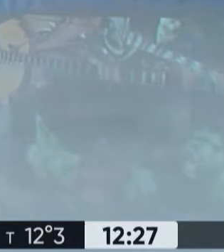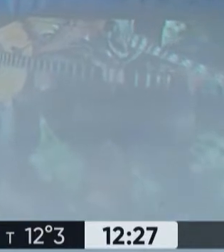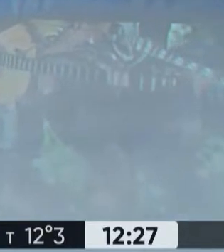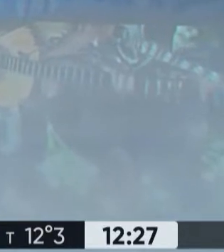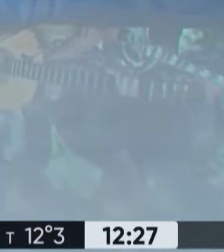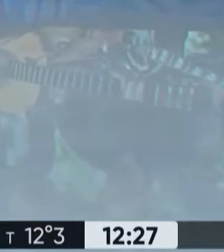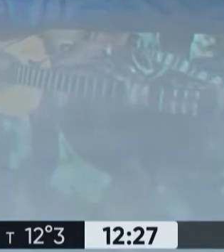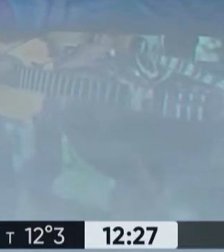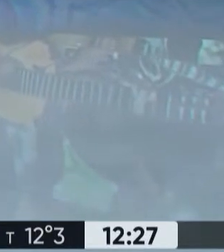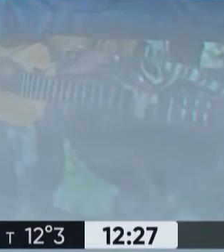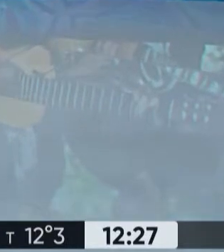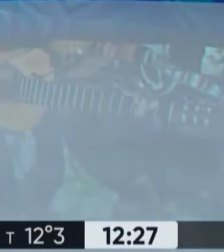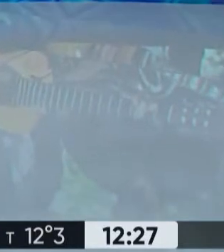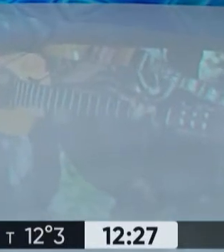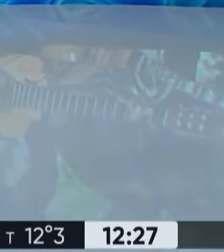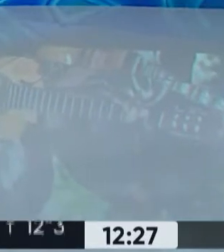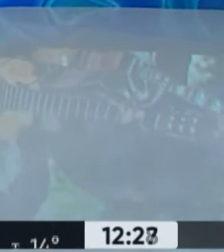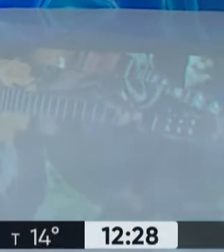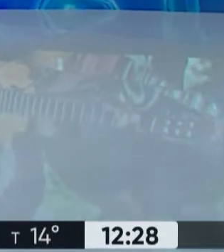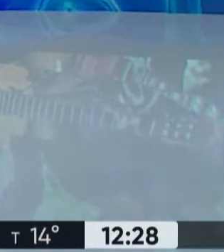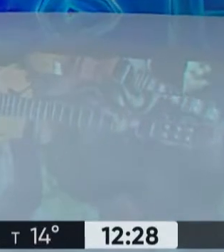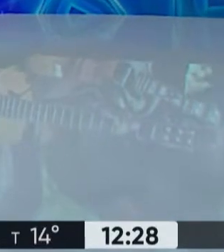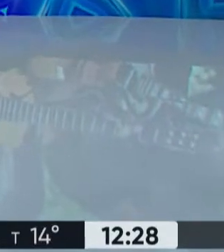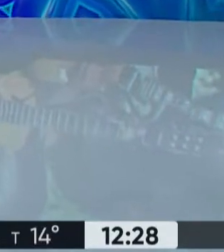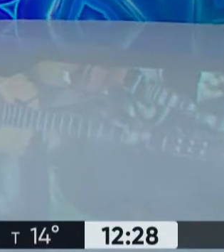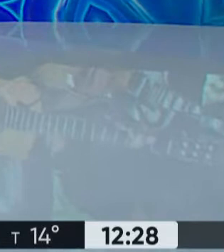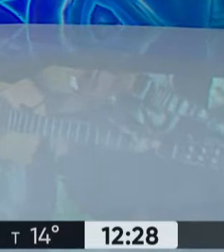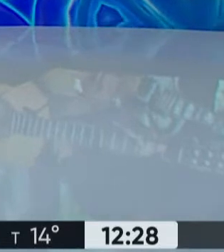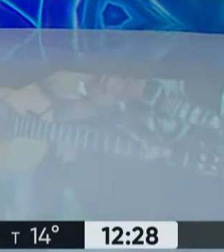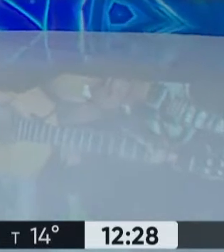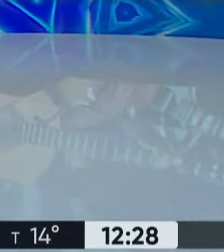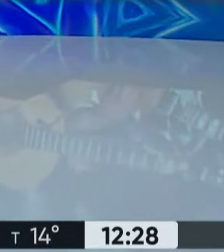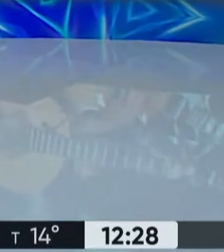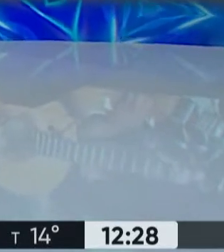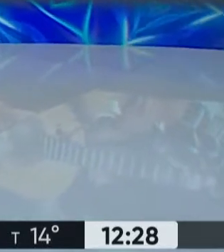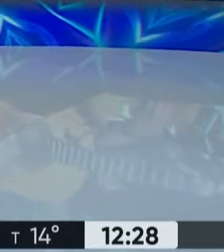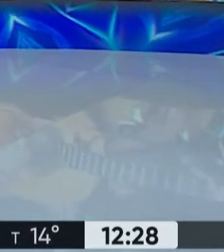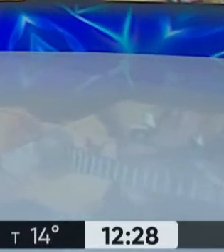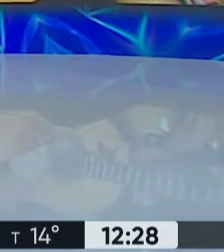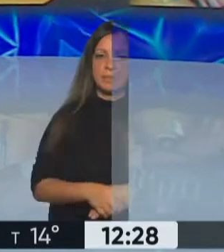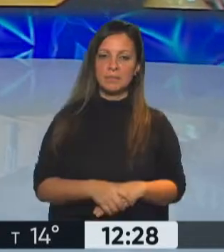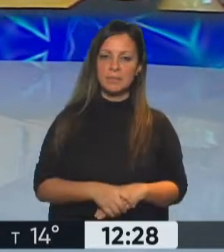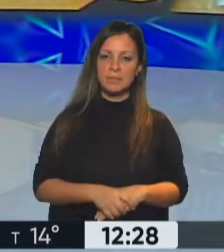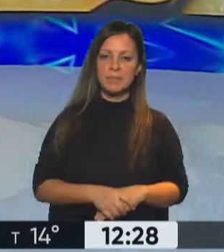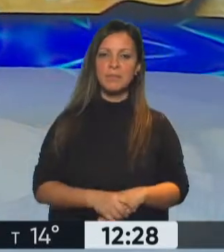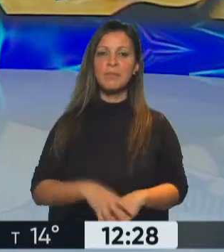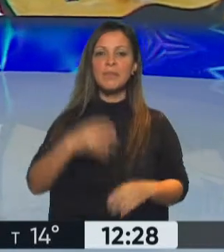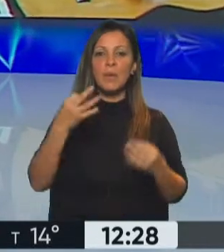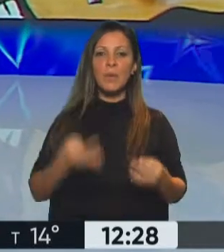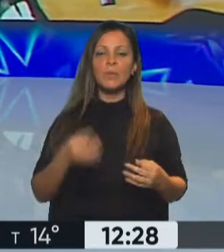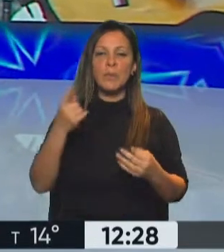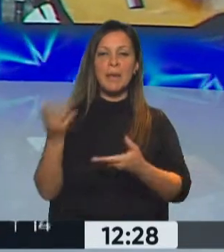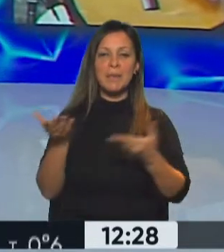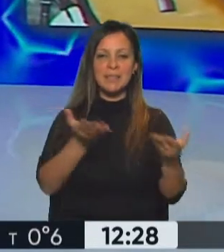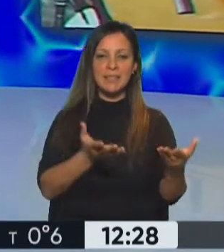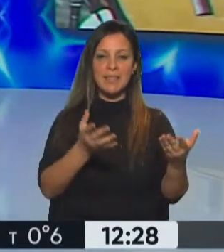Tuve Tour, así se llama esta gira, este tour que empieza a hacer Kevin Johansen para presentar Tuve, un